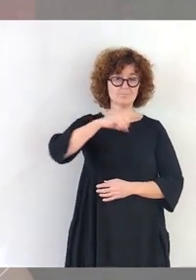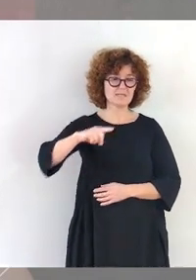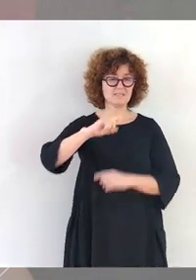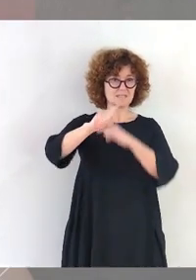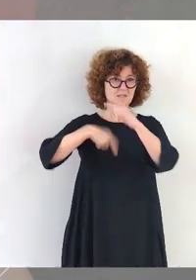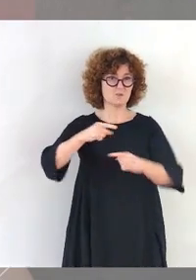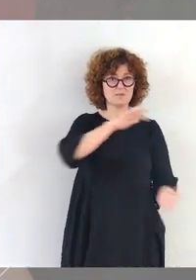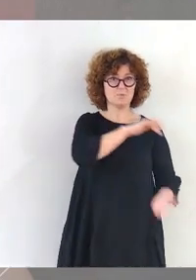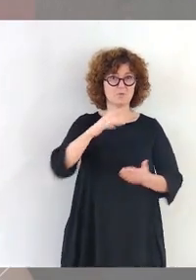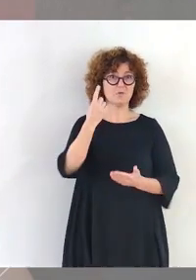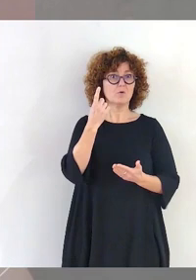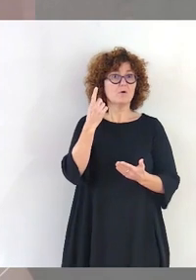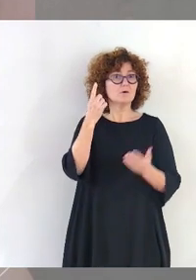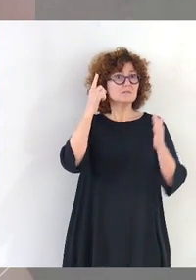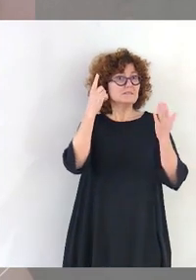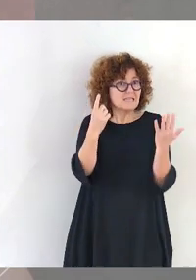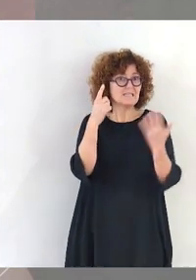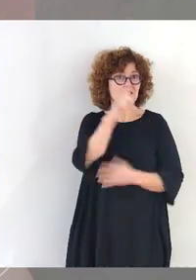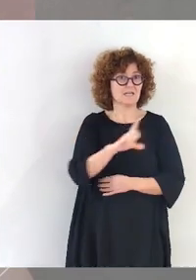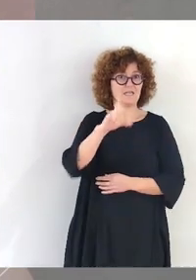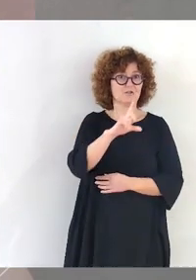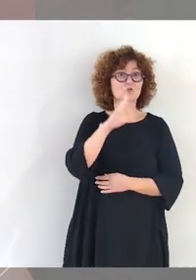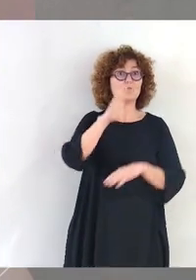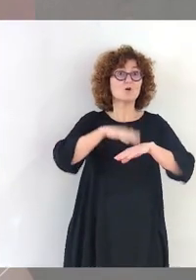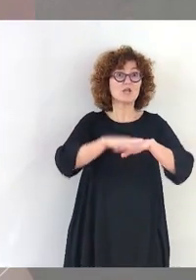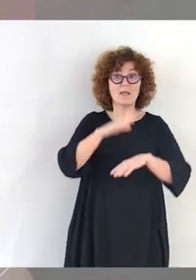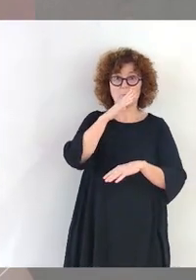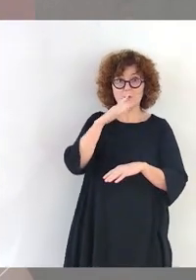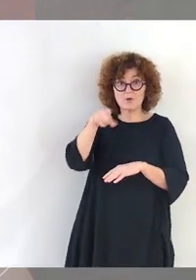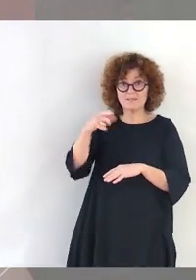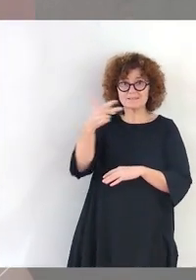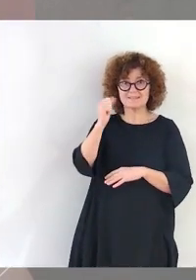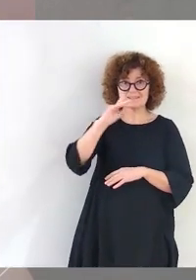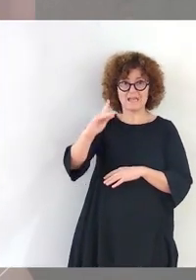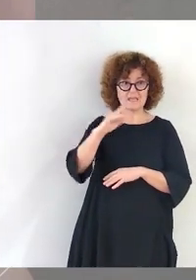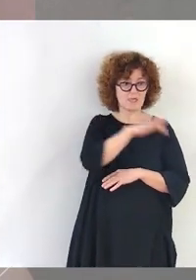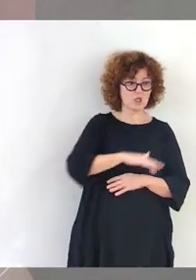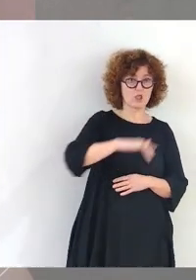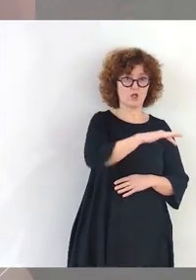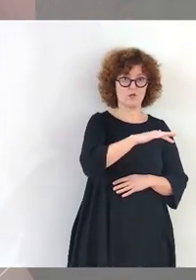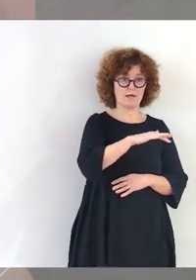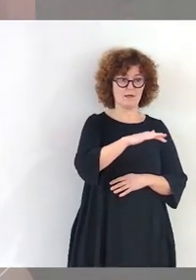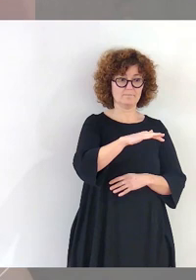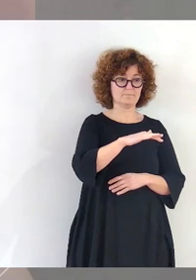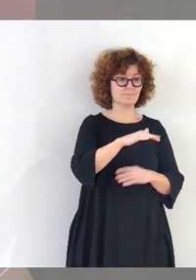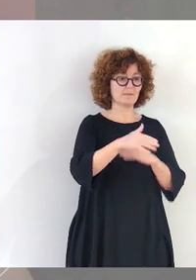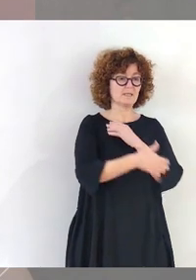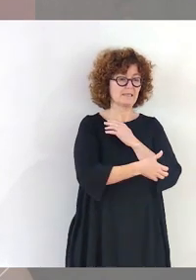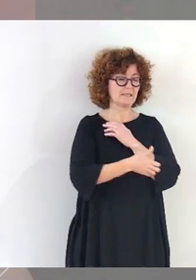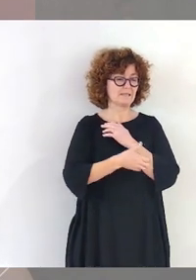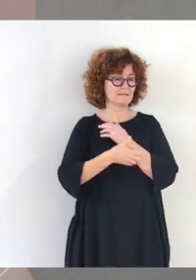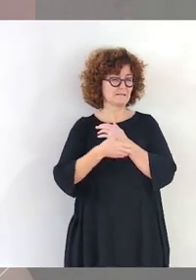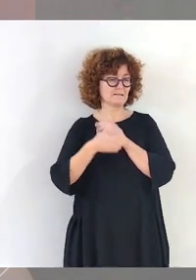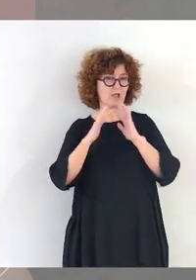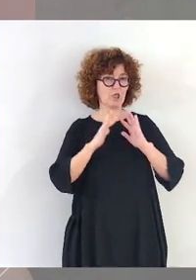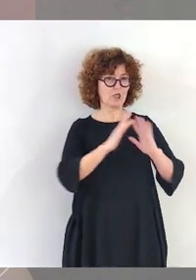por persona por día porque está en el chat porque están porque han salido de una zona miserrima y seca